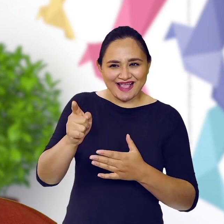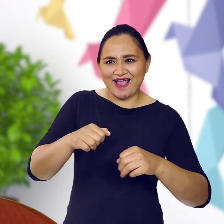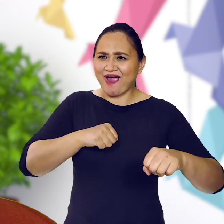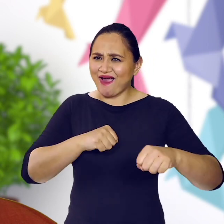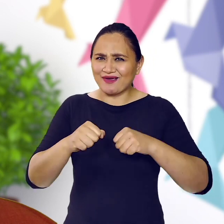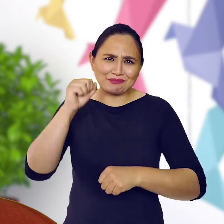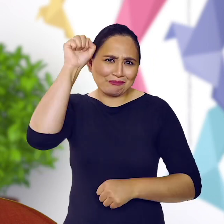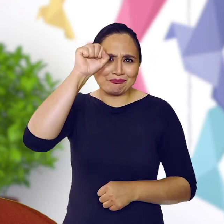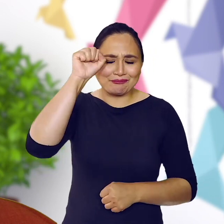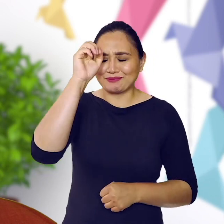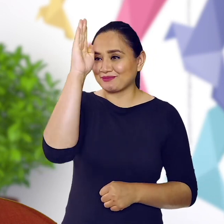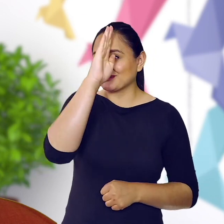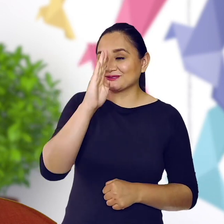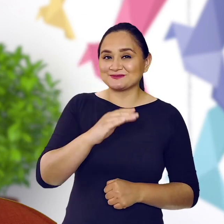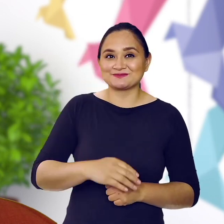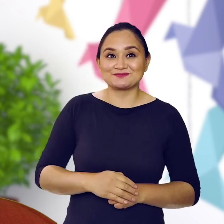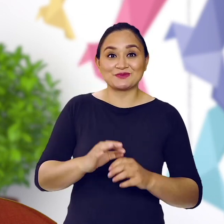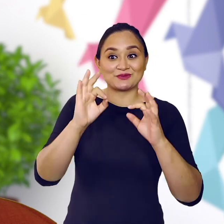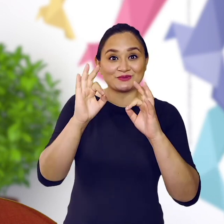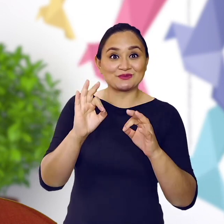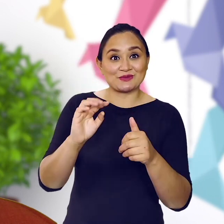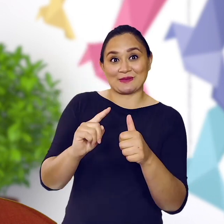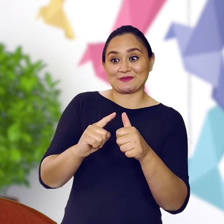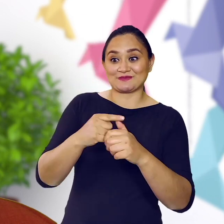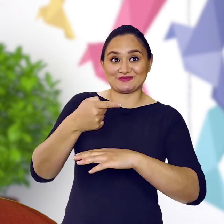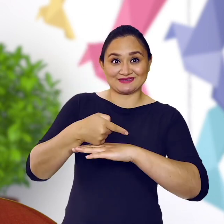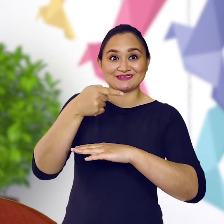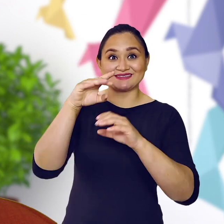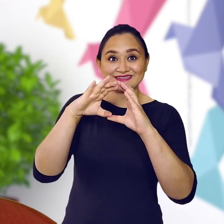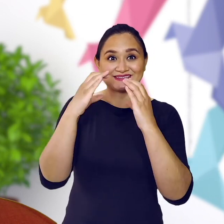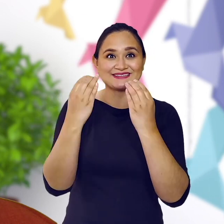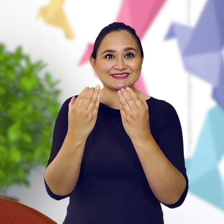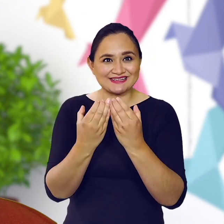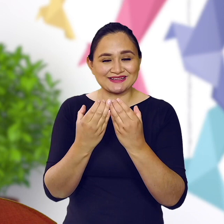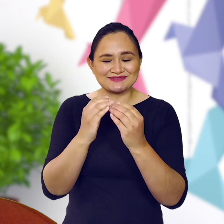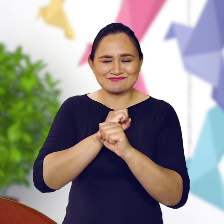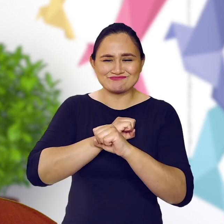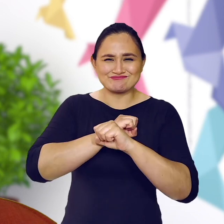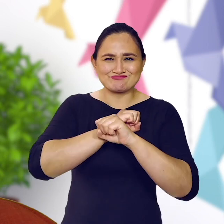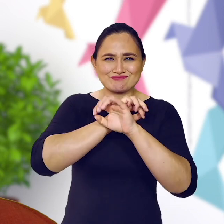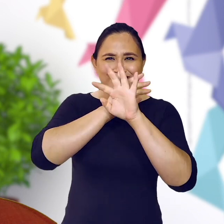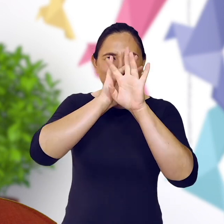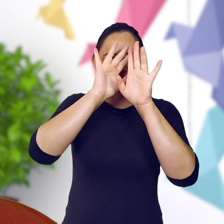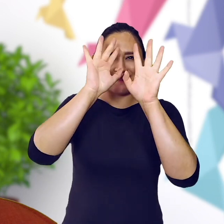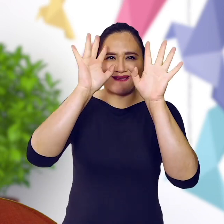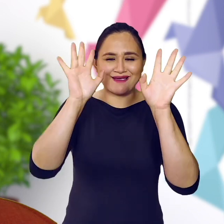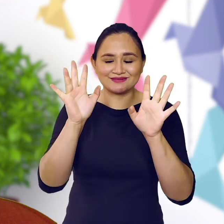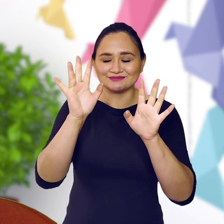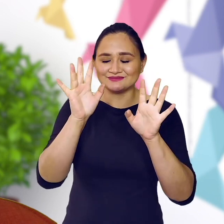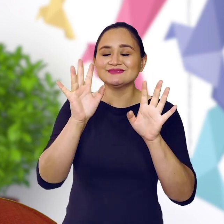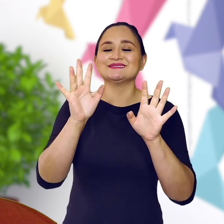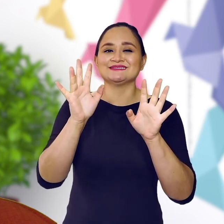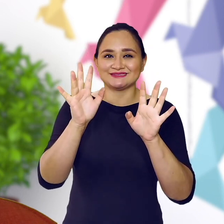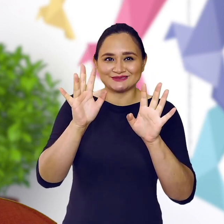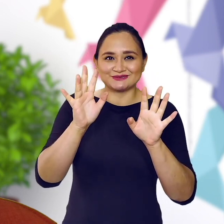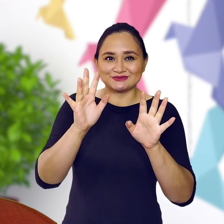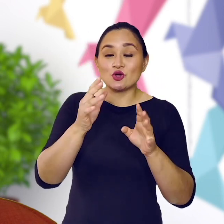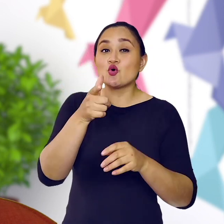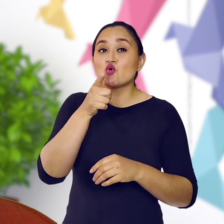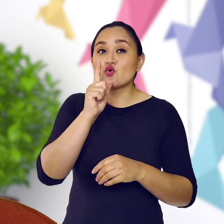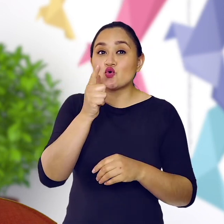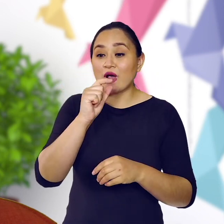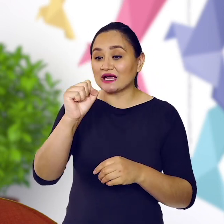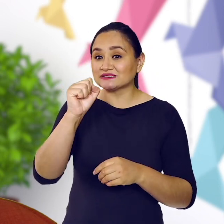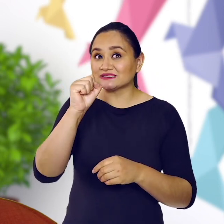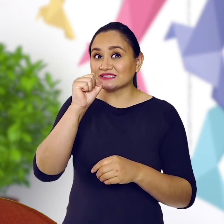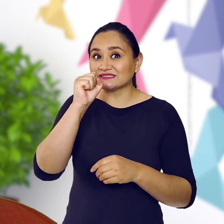aburrimiento. Así que cuando por fin llegó el primer día de clases, se levantó temprano. Tomó de un solo sorbo la gran taza de jugo